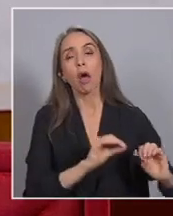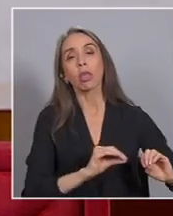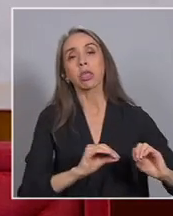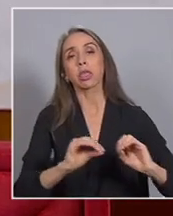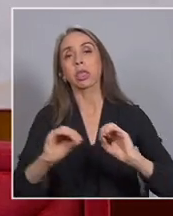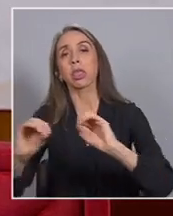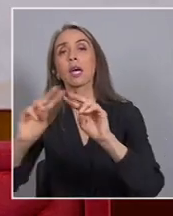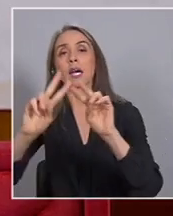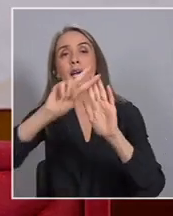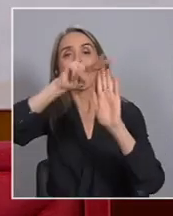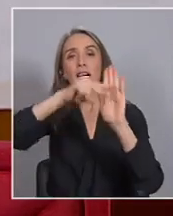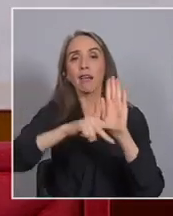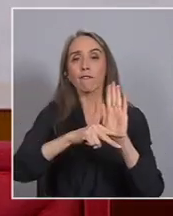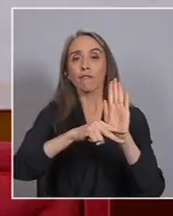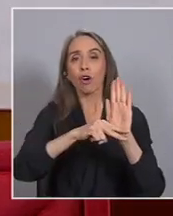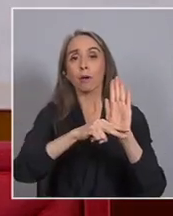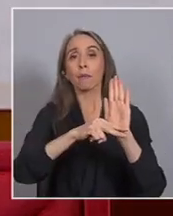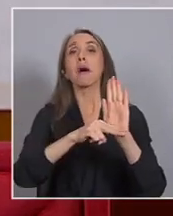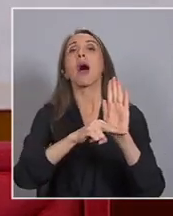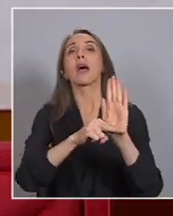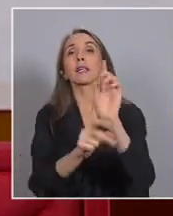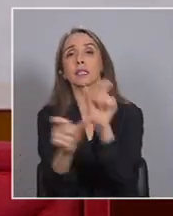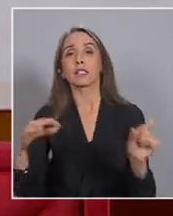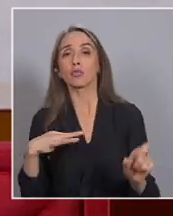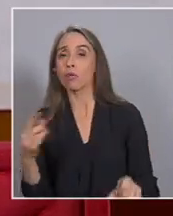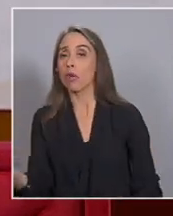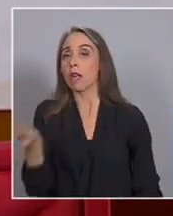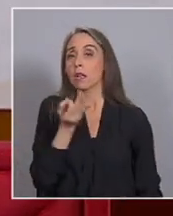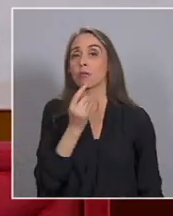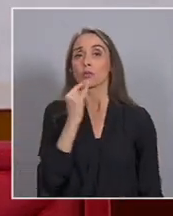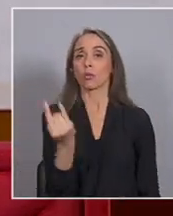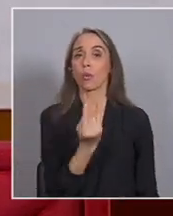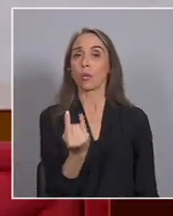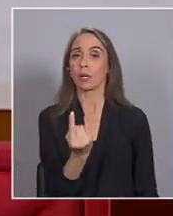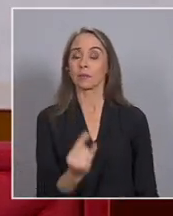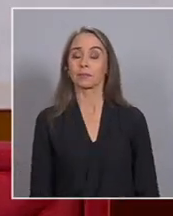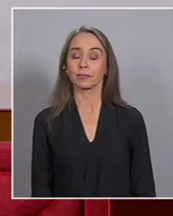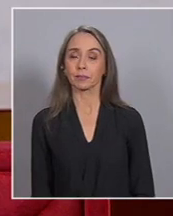postergando las reformas que para la ciudadanía son urgentes.